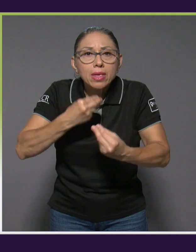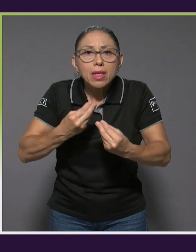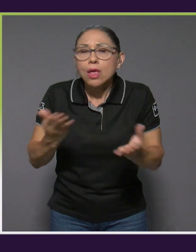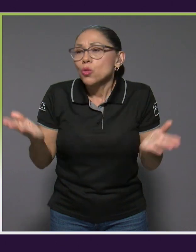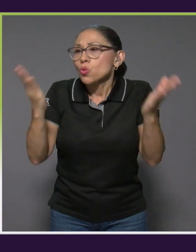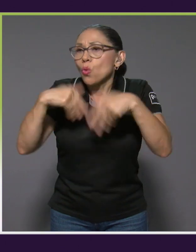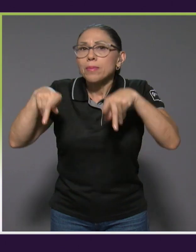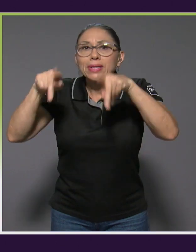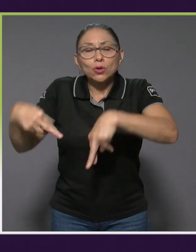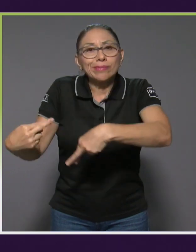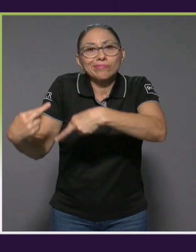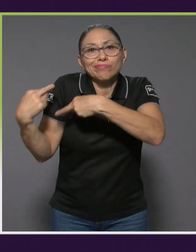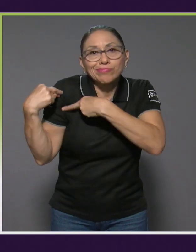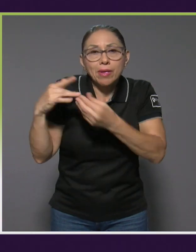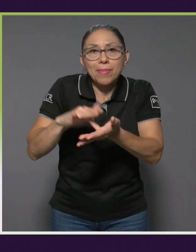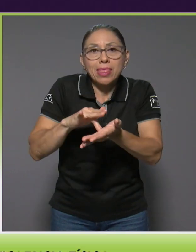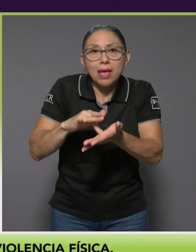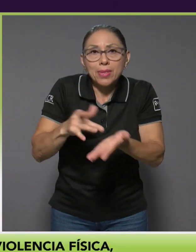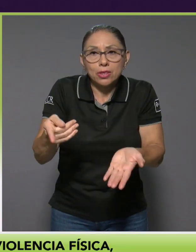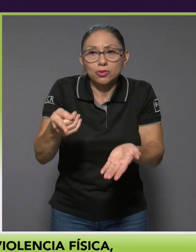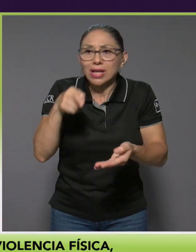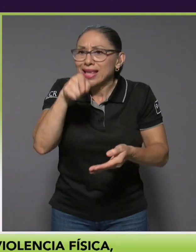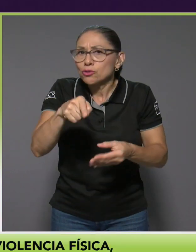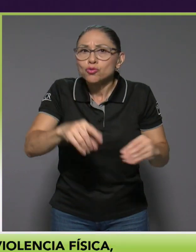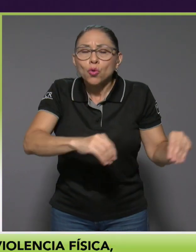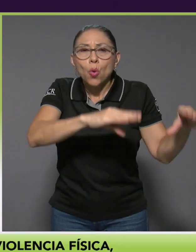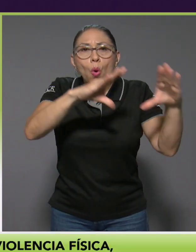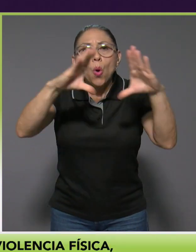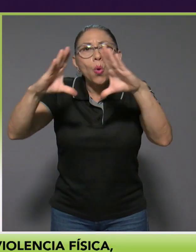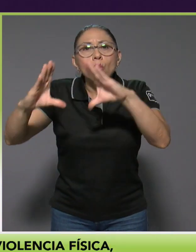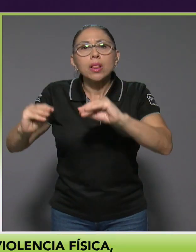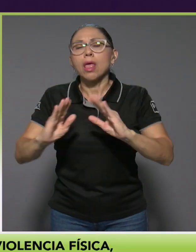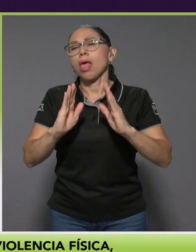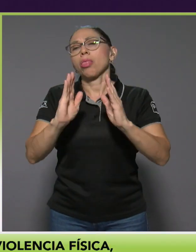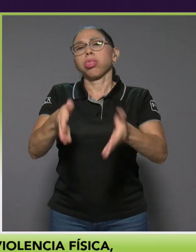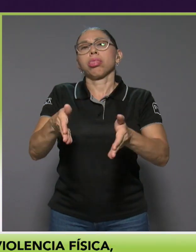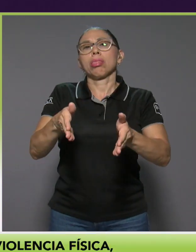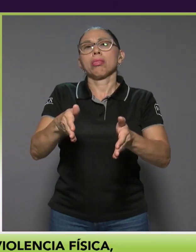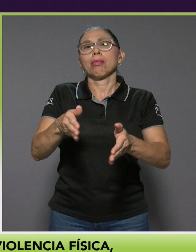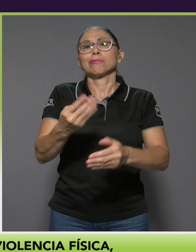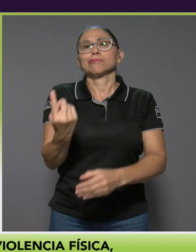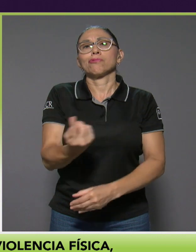y entonces durante el día pasan completamente en abandono y en un deterioro